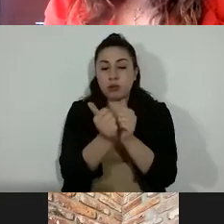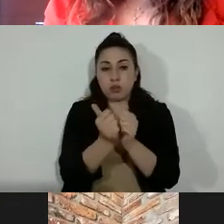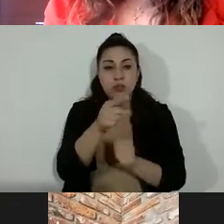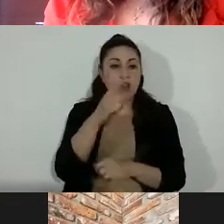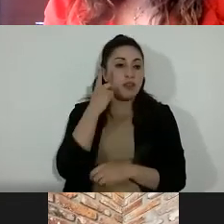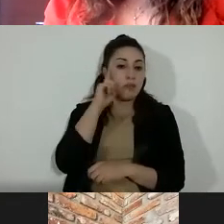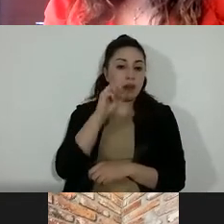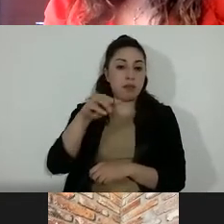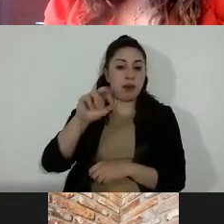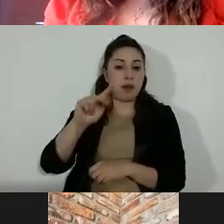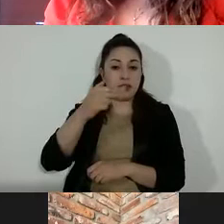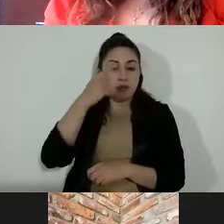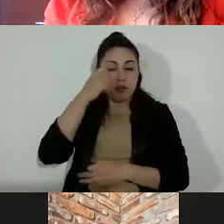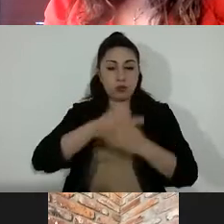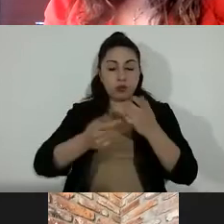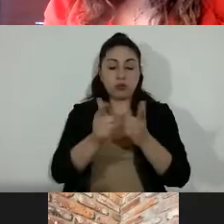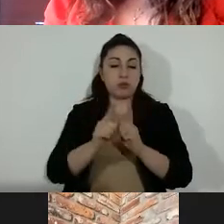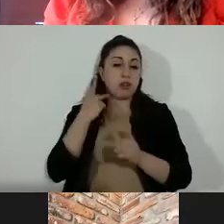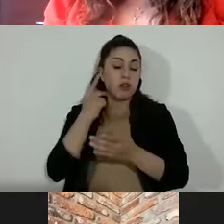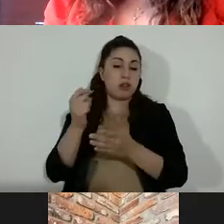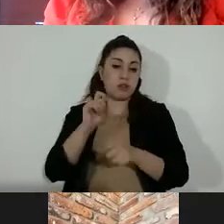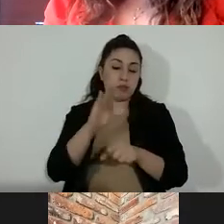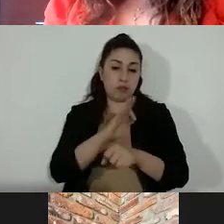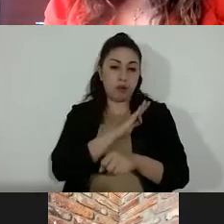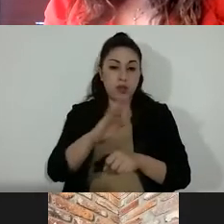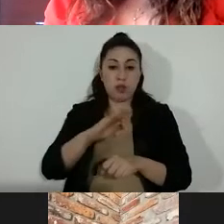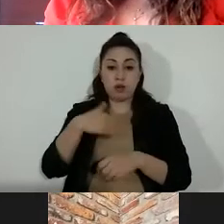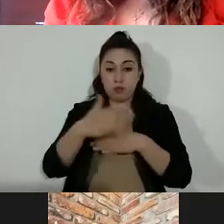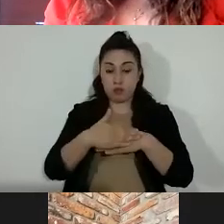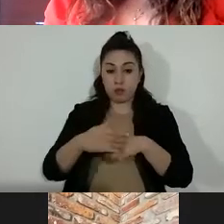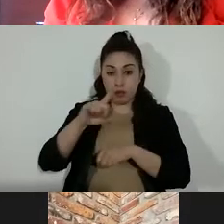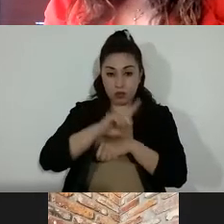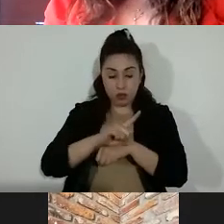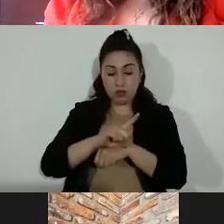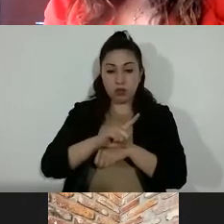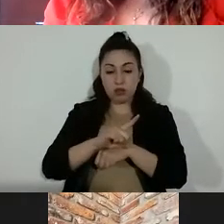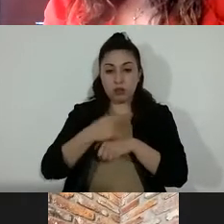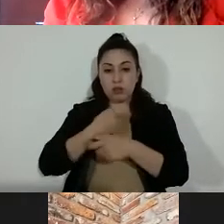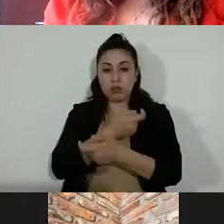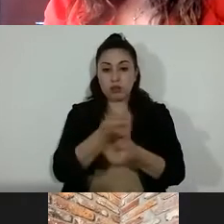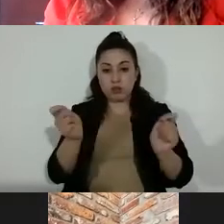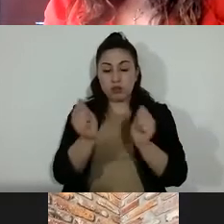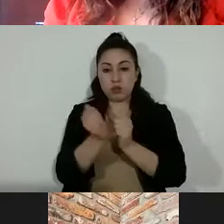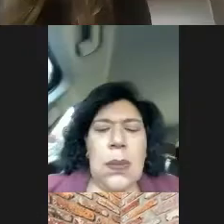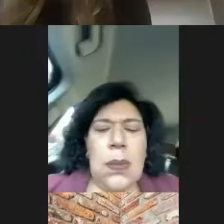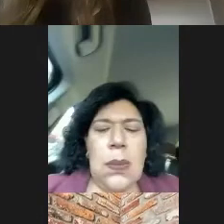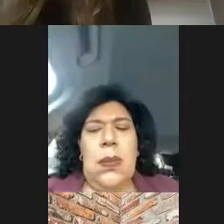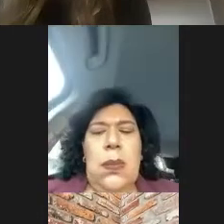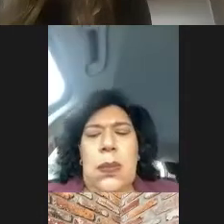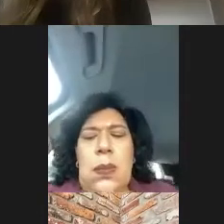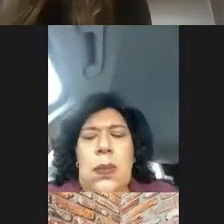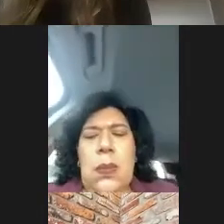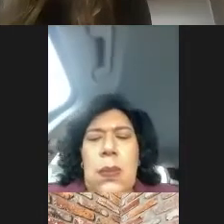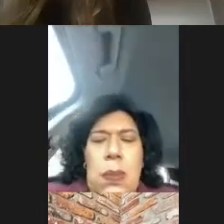del Congreso. Nosotros el día de hoy vamos a enviar a todos los integrantes de la Comisión